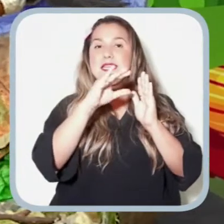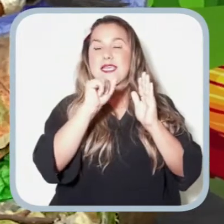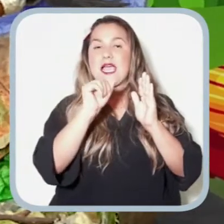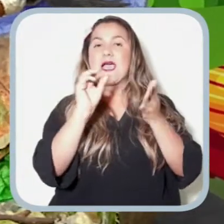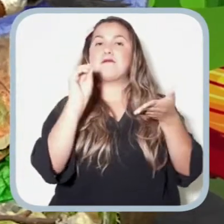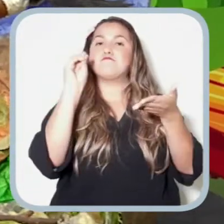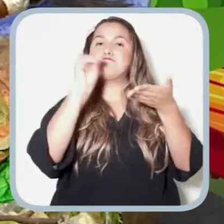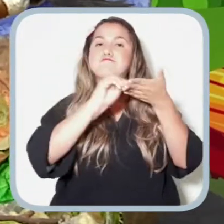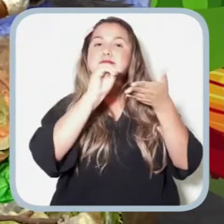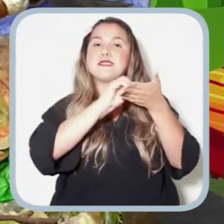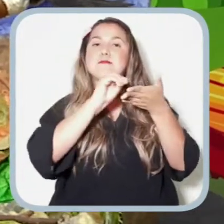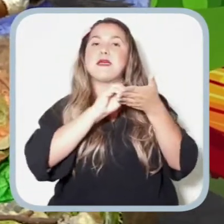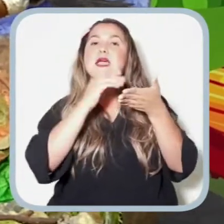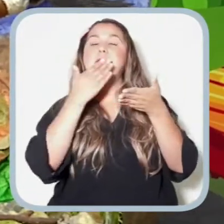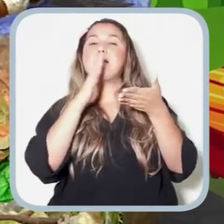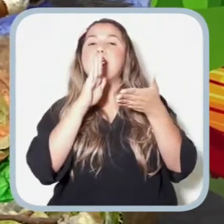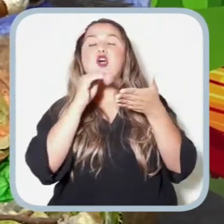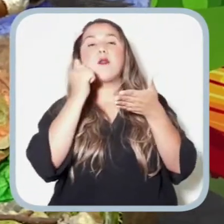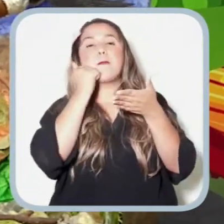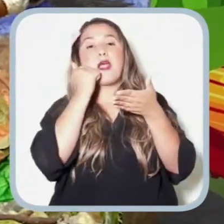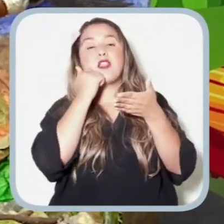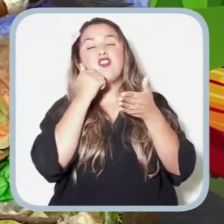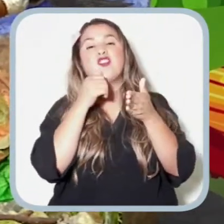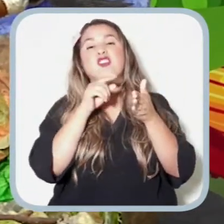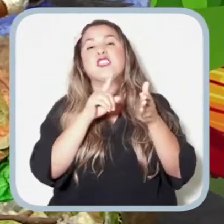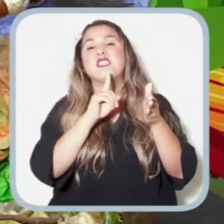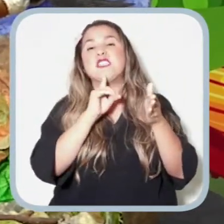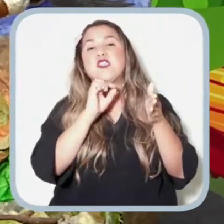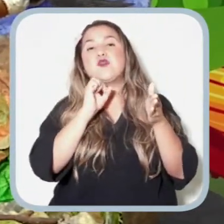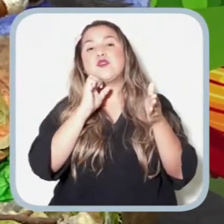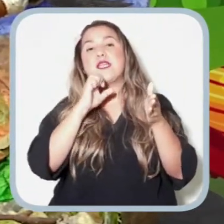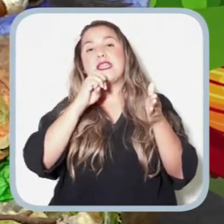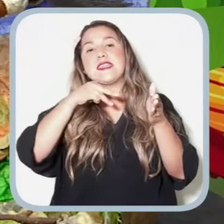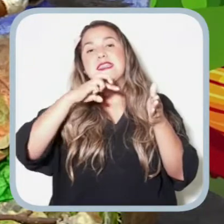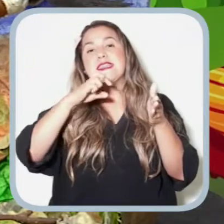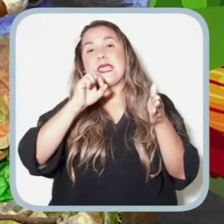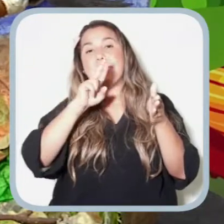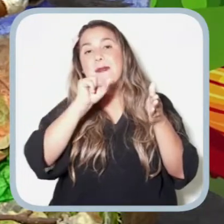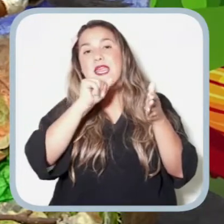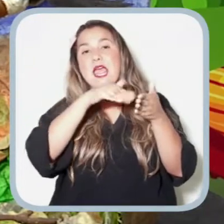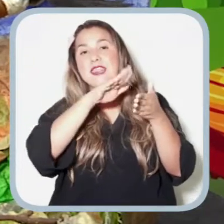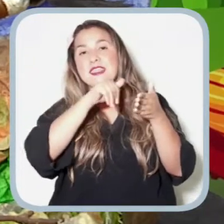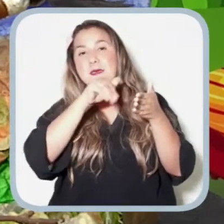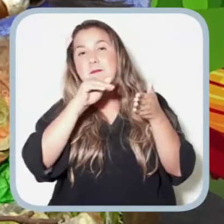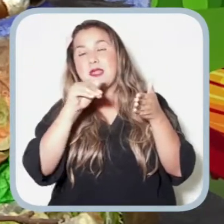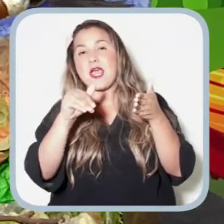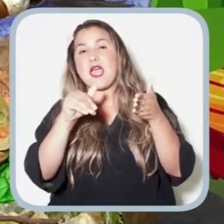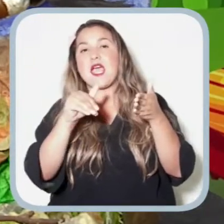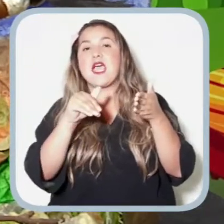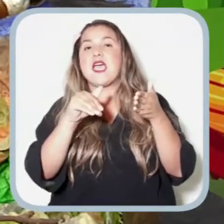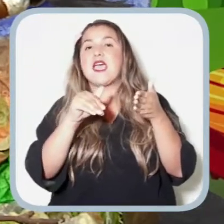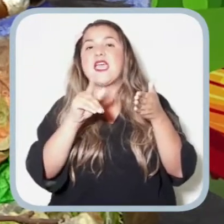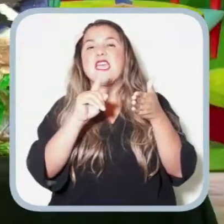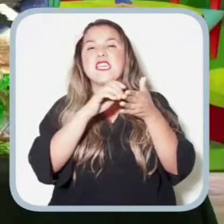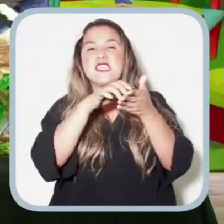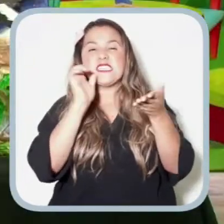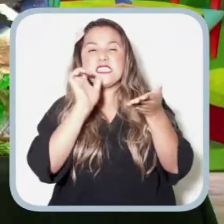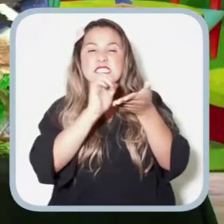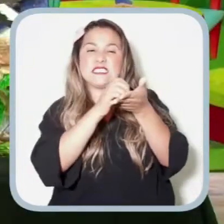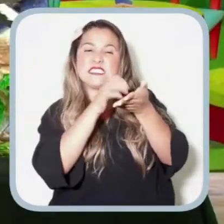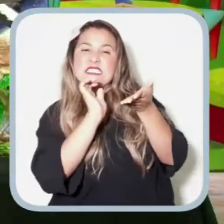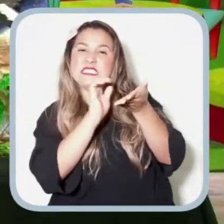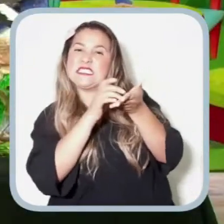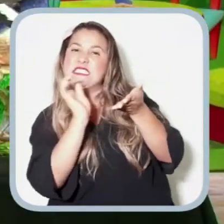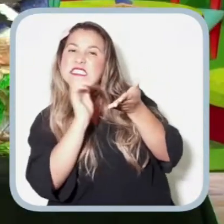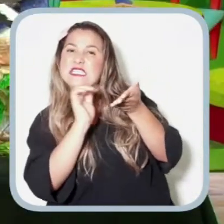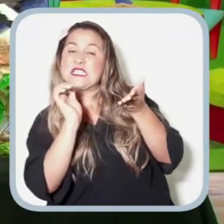plástico en esto si ustedes usan tempera lo más probable es que se salga se empiece a pelar altiro descascarar si